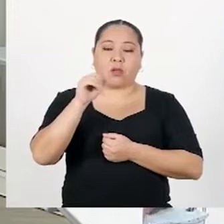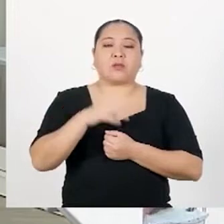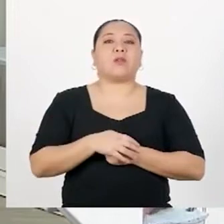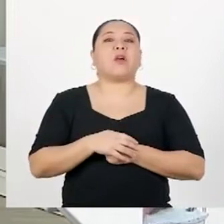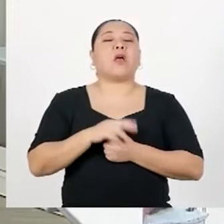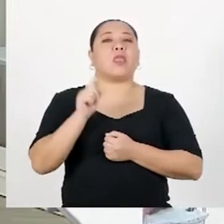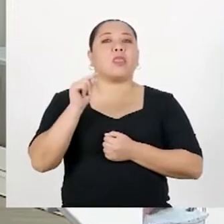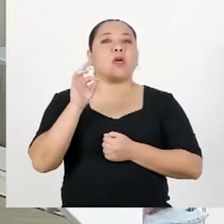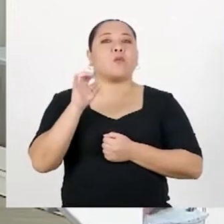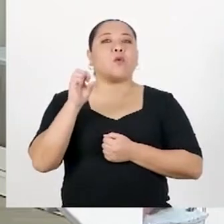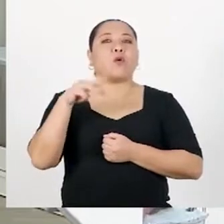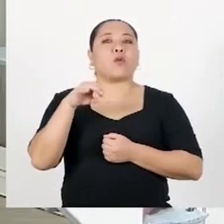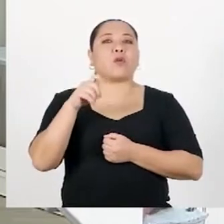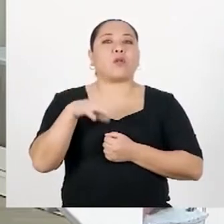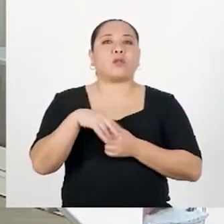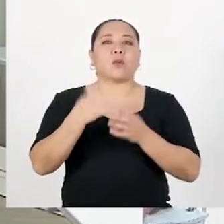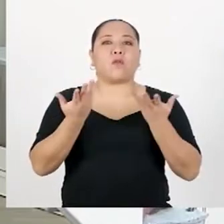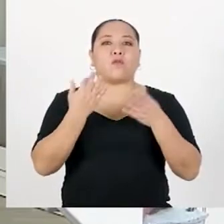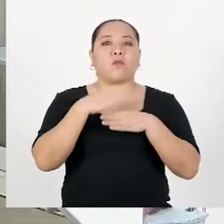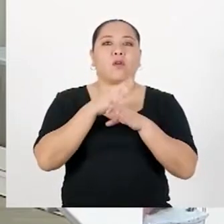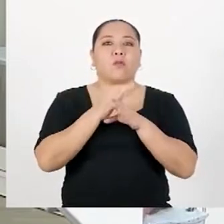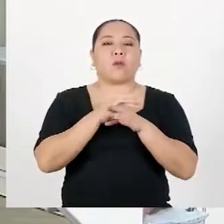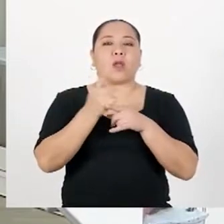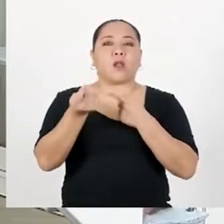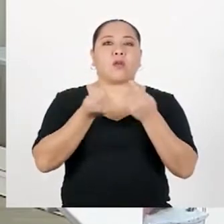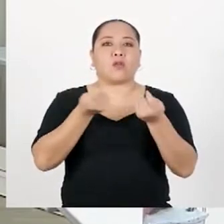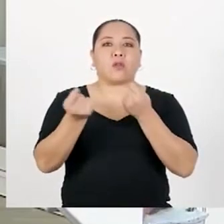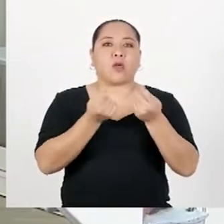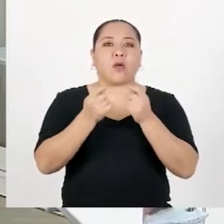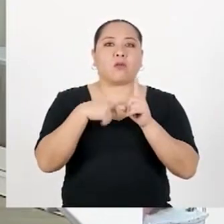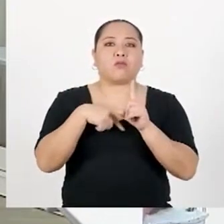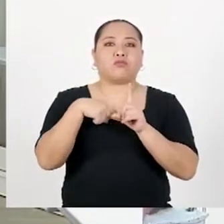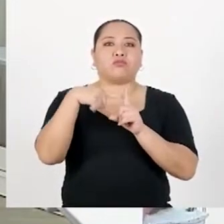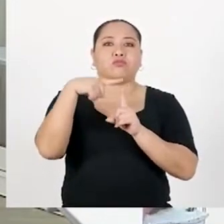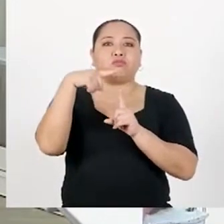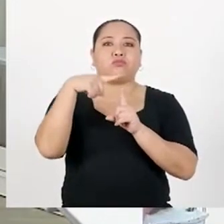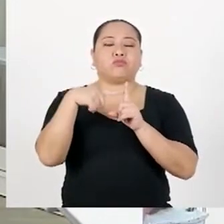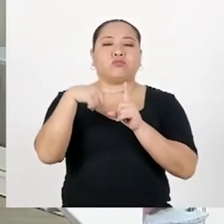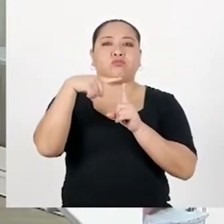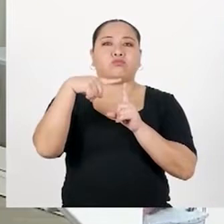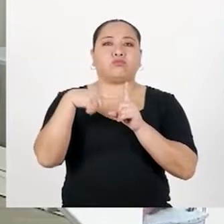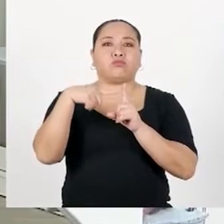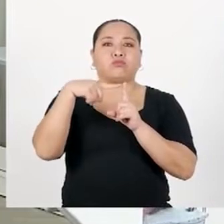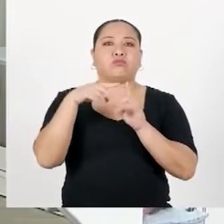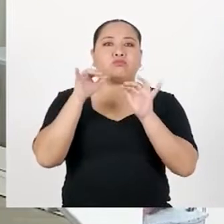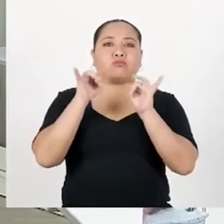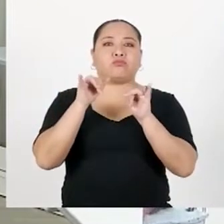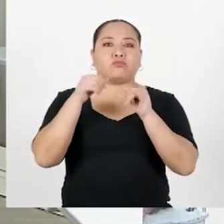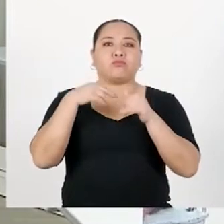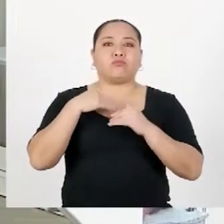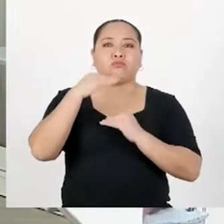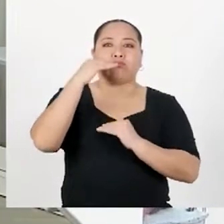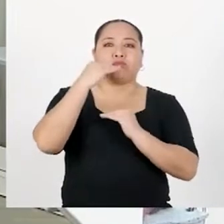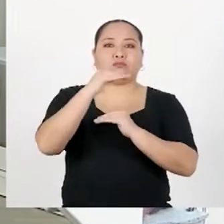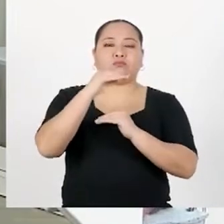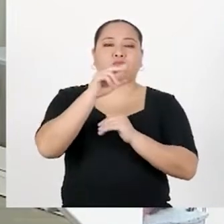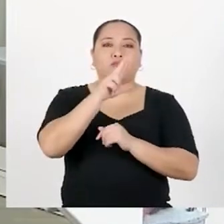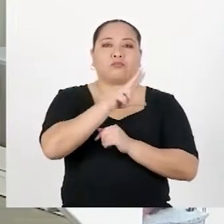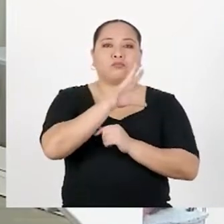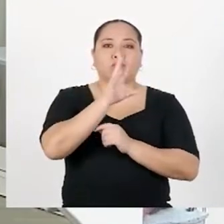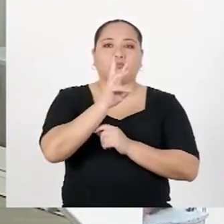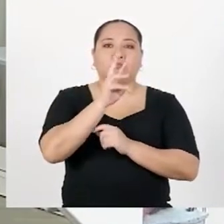Termorregulación. La capacidad de regular y mantener la temperatura corporal dentro de los rangos